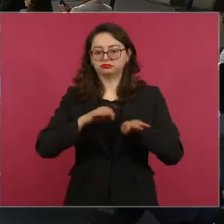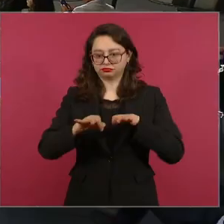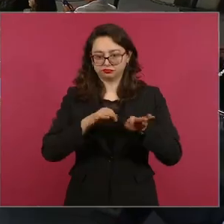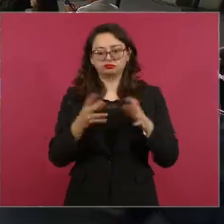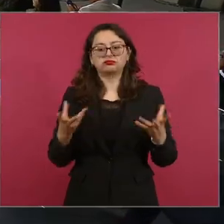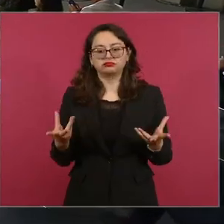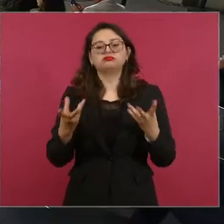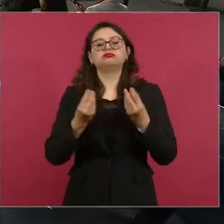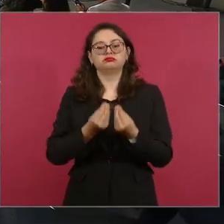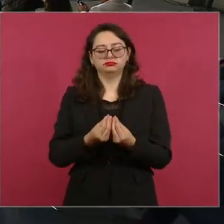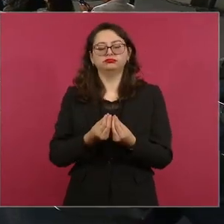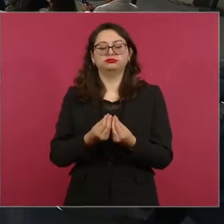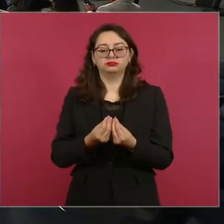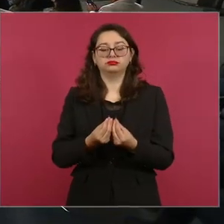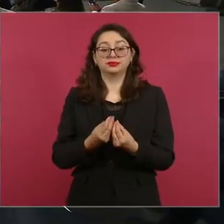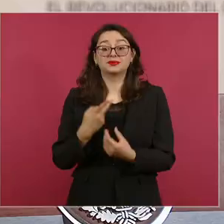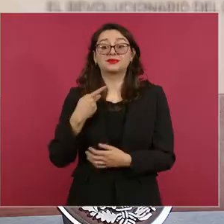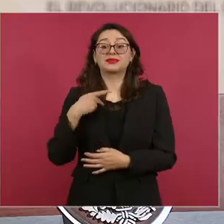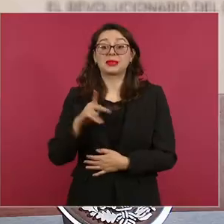Pero necesitamos